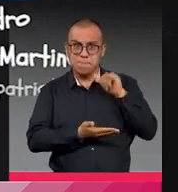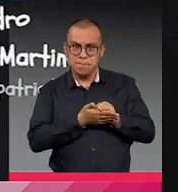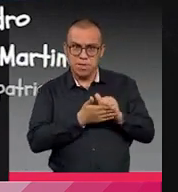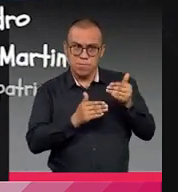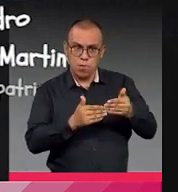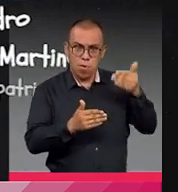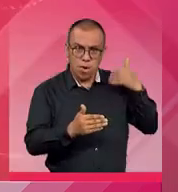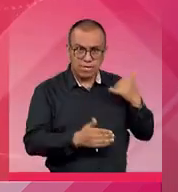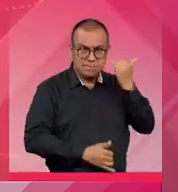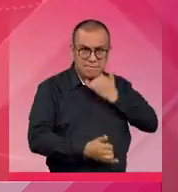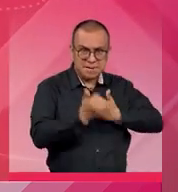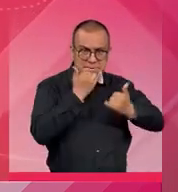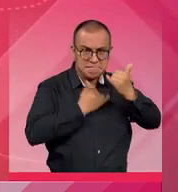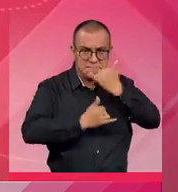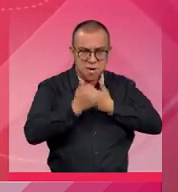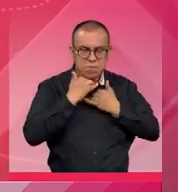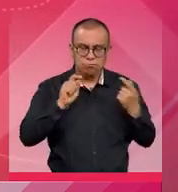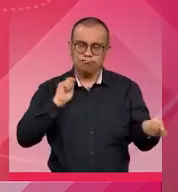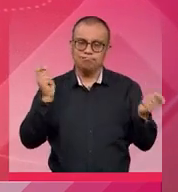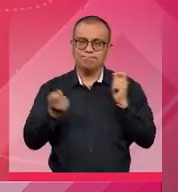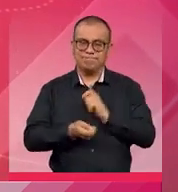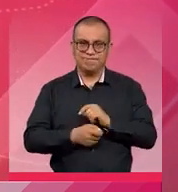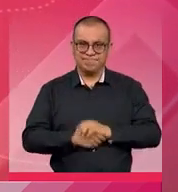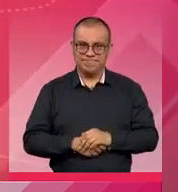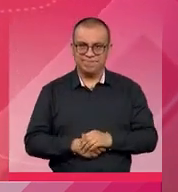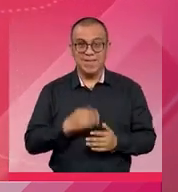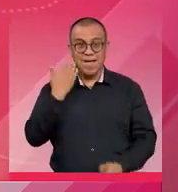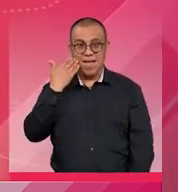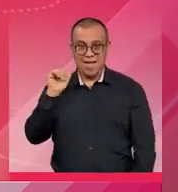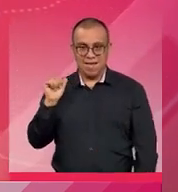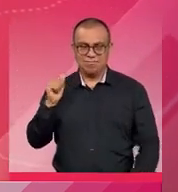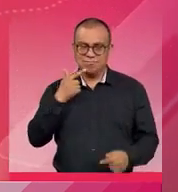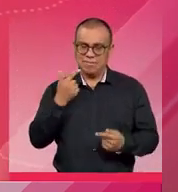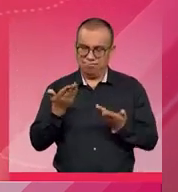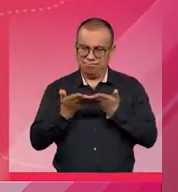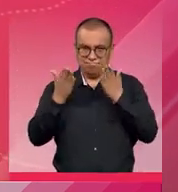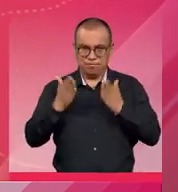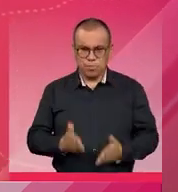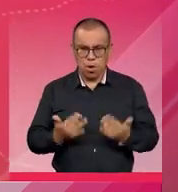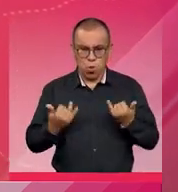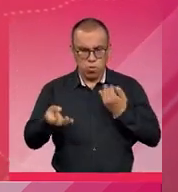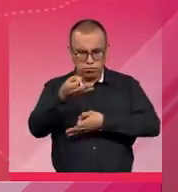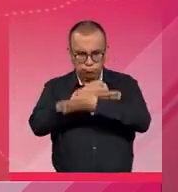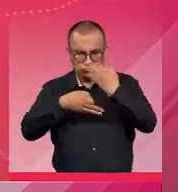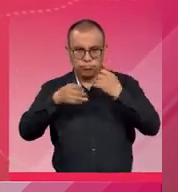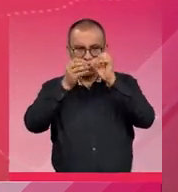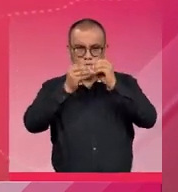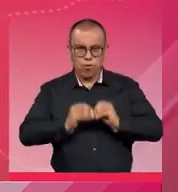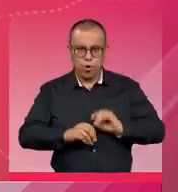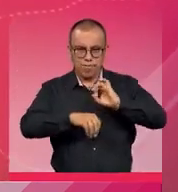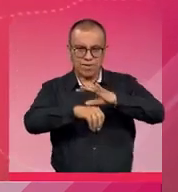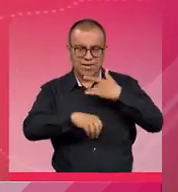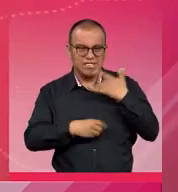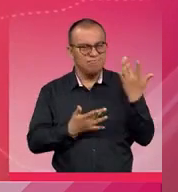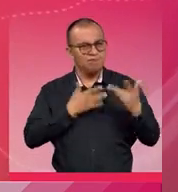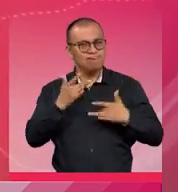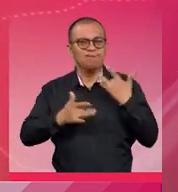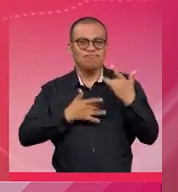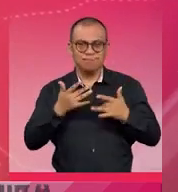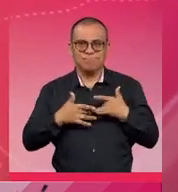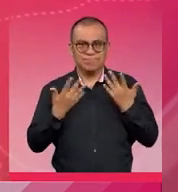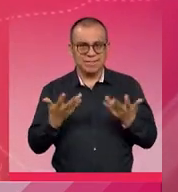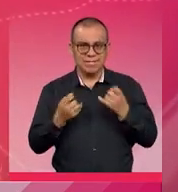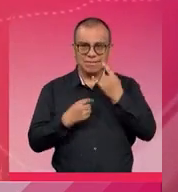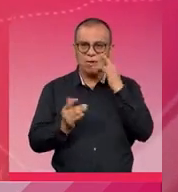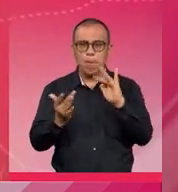errores del pasado nuestro docente sea adecuado muy bien a esta modalidad virtual haciendo las clases más amenos para nosotros y más